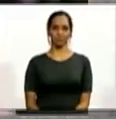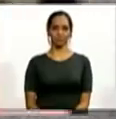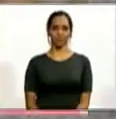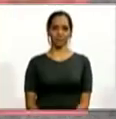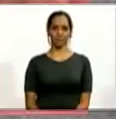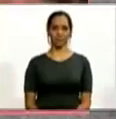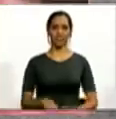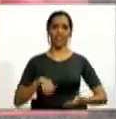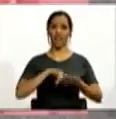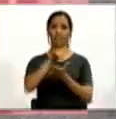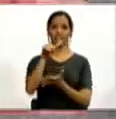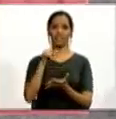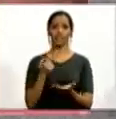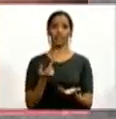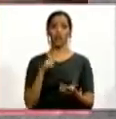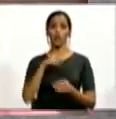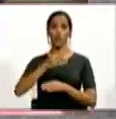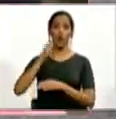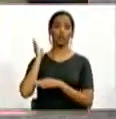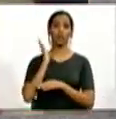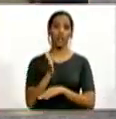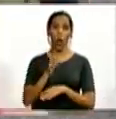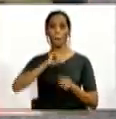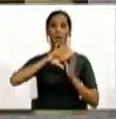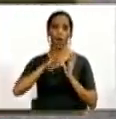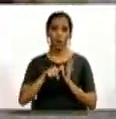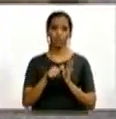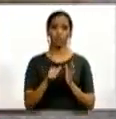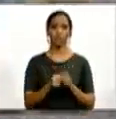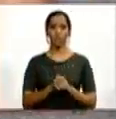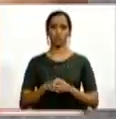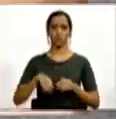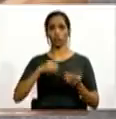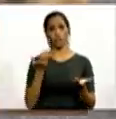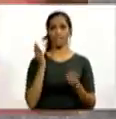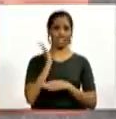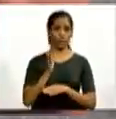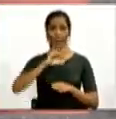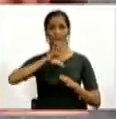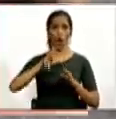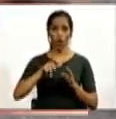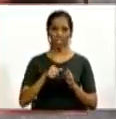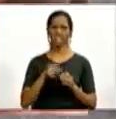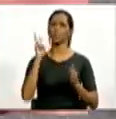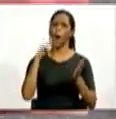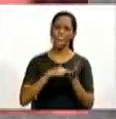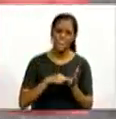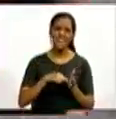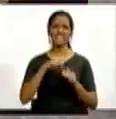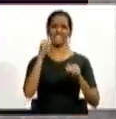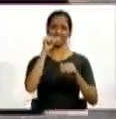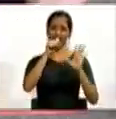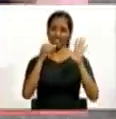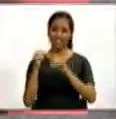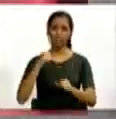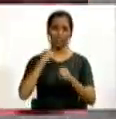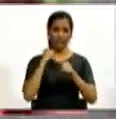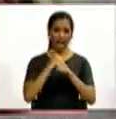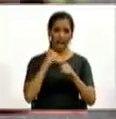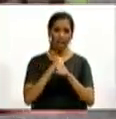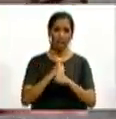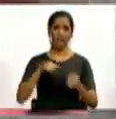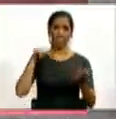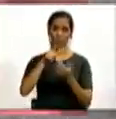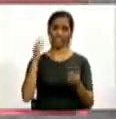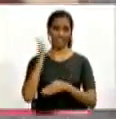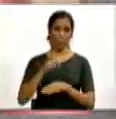La aerolínea Conviasa la sancionó por corruptos. Las sanciones son para los corruptos. 2.200 trabajadores de Conviasa están sancionados por Estados